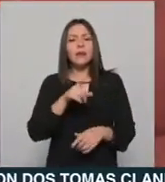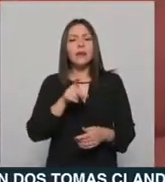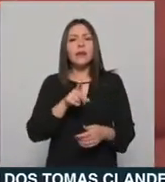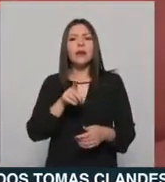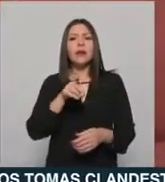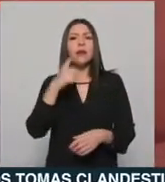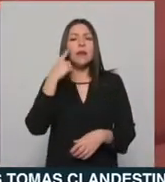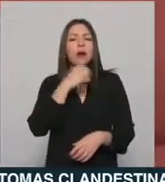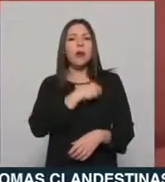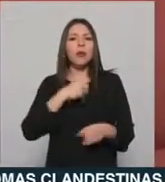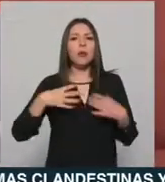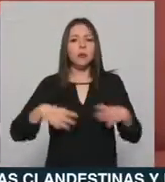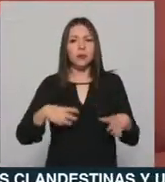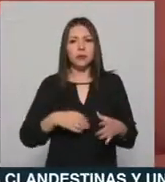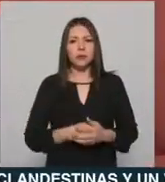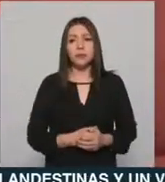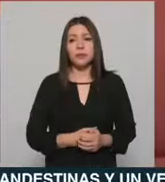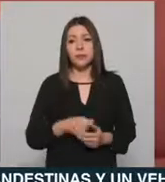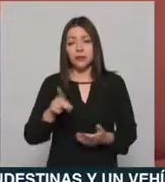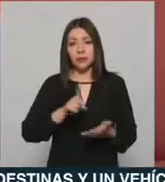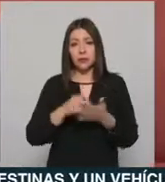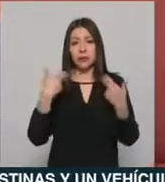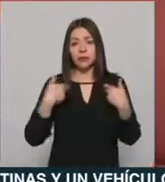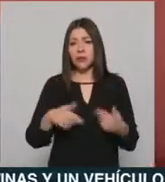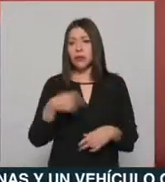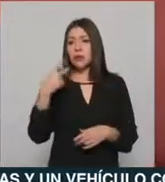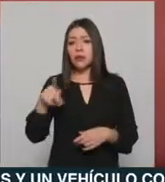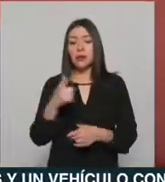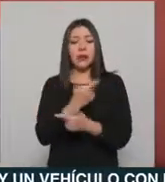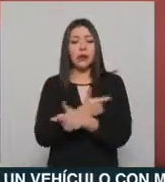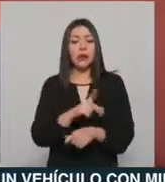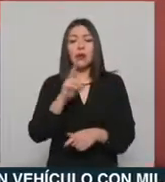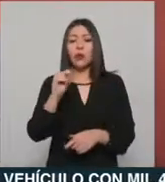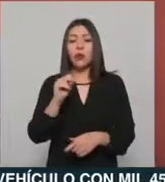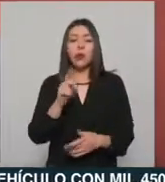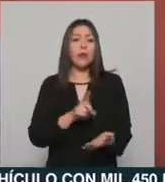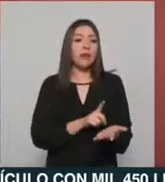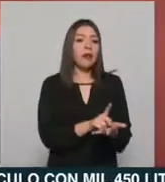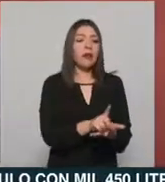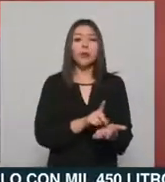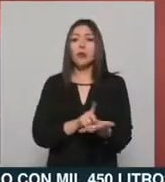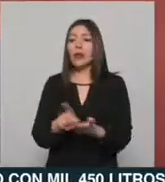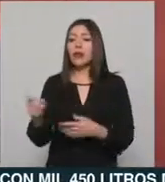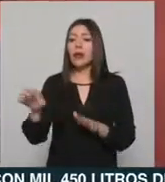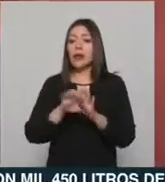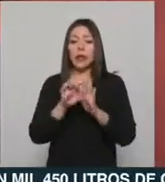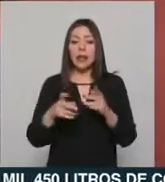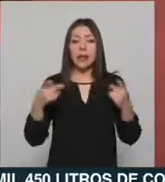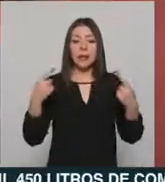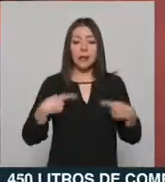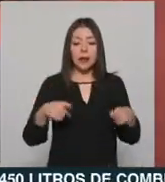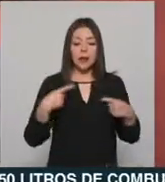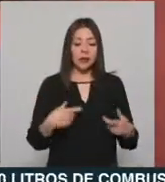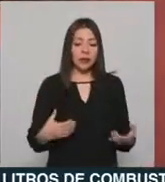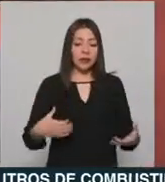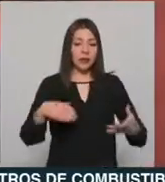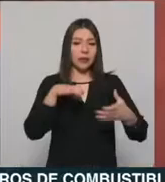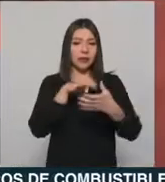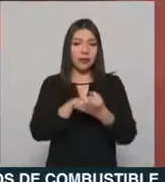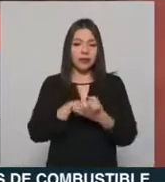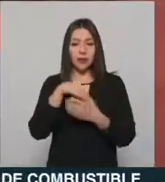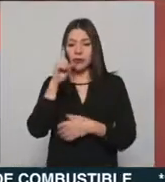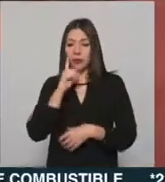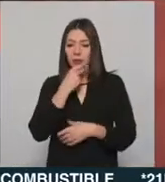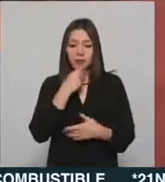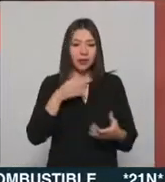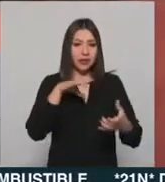otra. Es decir, un varón que se casa con alguien no tiene derecho sobre esa otra persona, viceversa. Nosotros tenemos hijos e